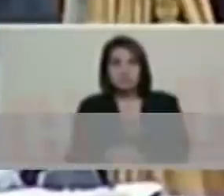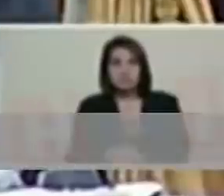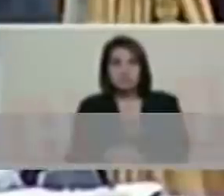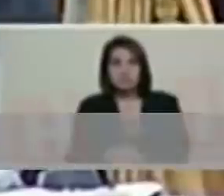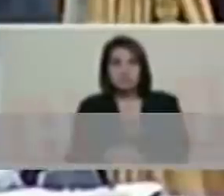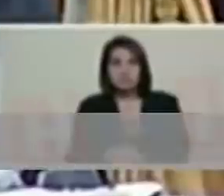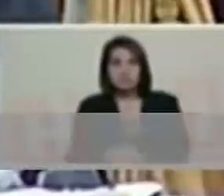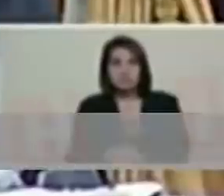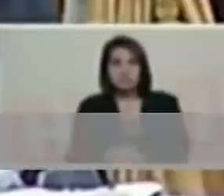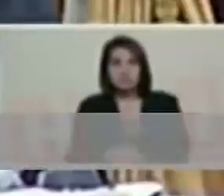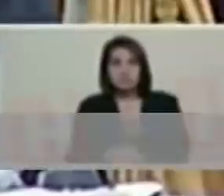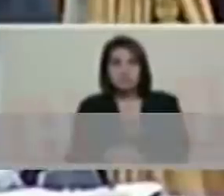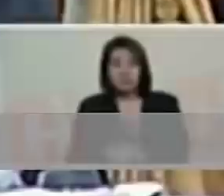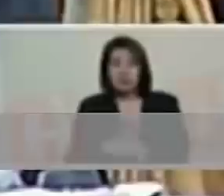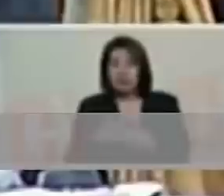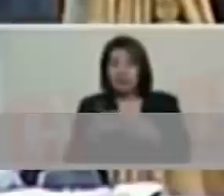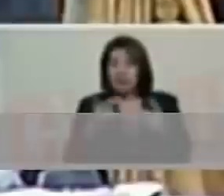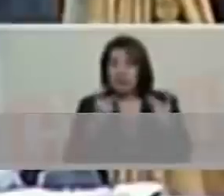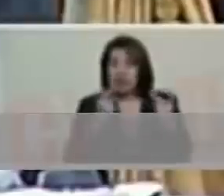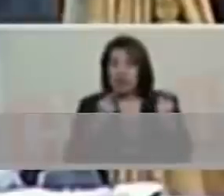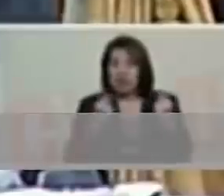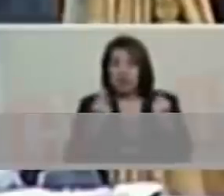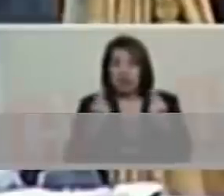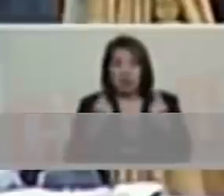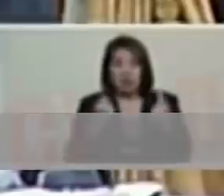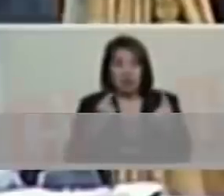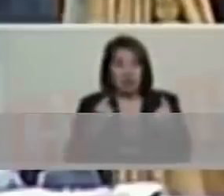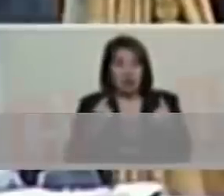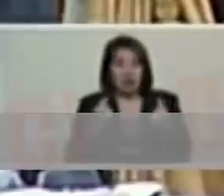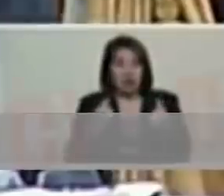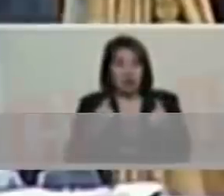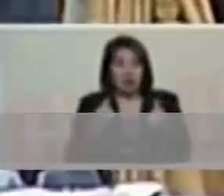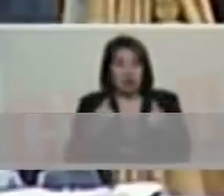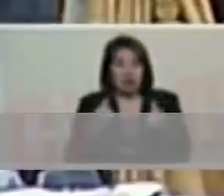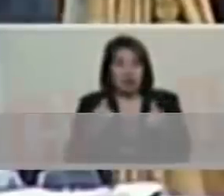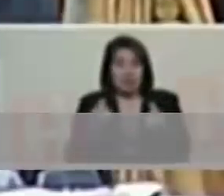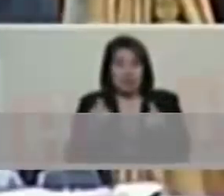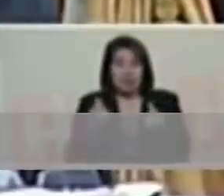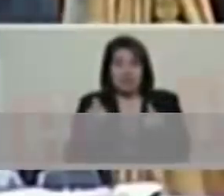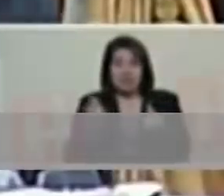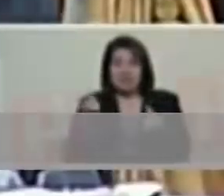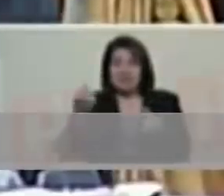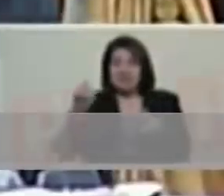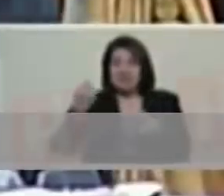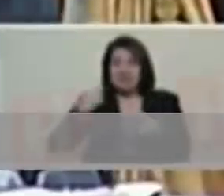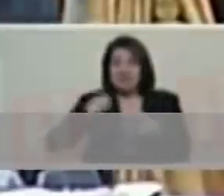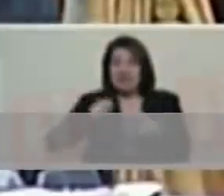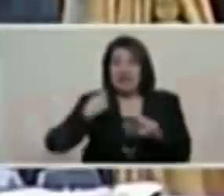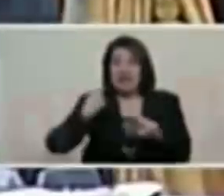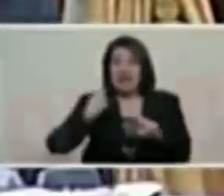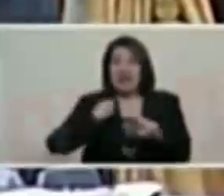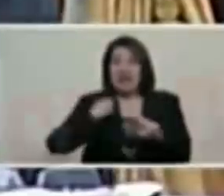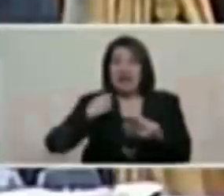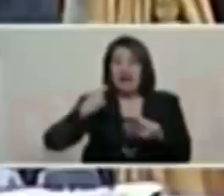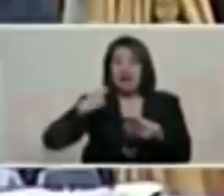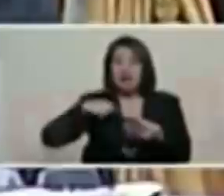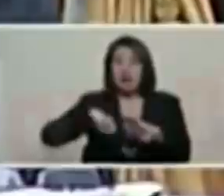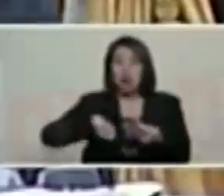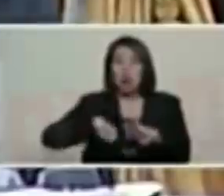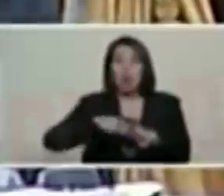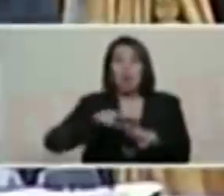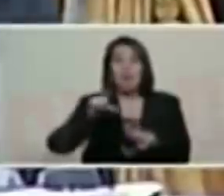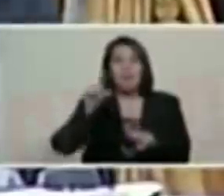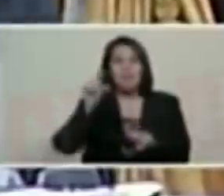El régimen de Maduro informó el domingo que un grupo armado ultraderechista robó el parque de armas de una instalación militar en el